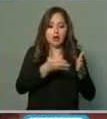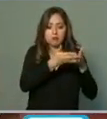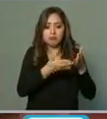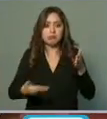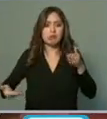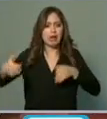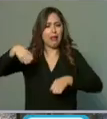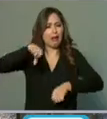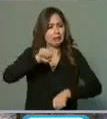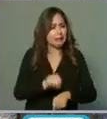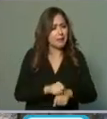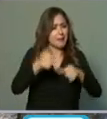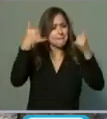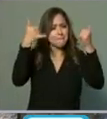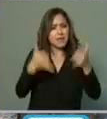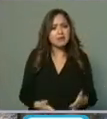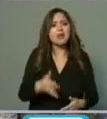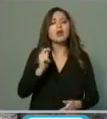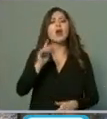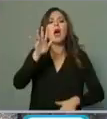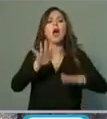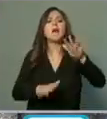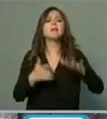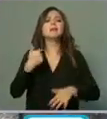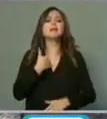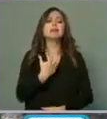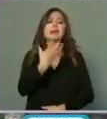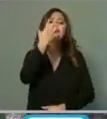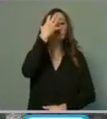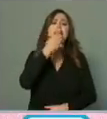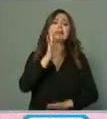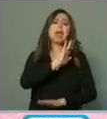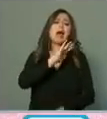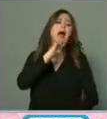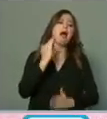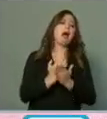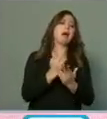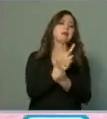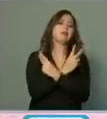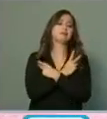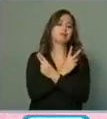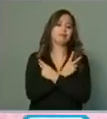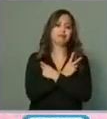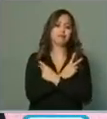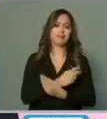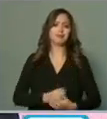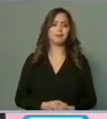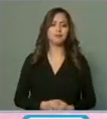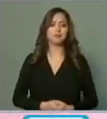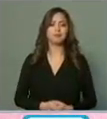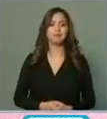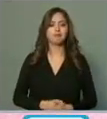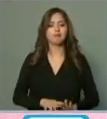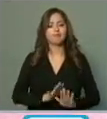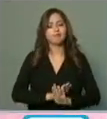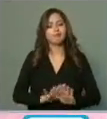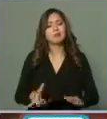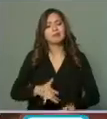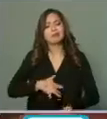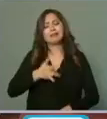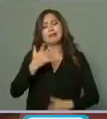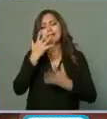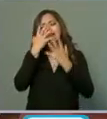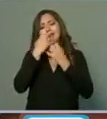semanas con la tristeza postvacacional? Muy bien, mira, sobre la tristeza postvacacional, pues mira, ya pasó.